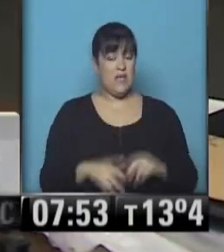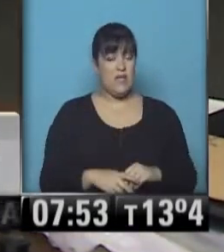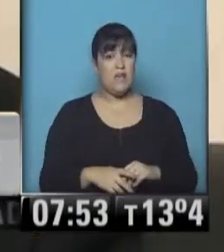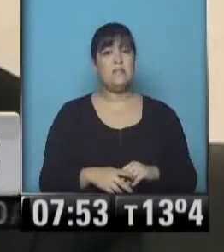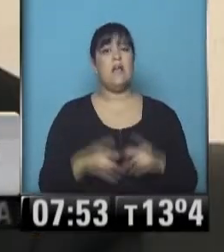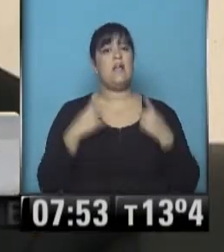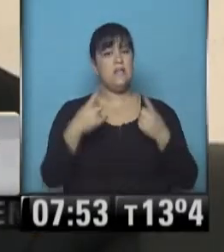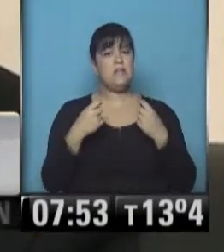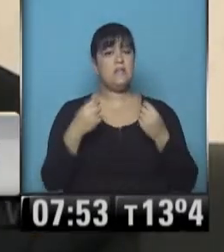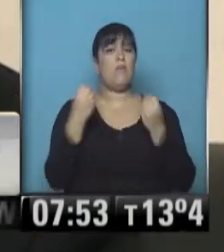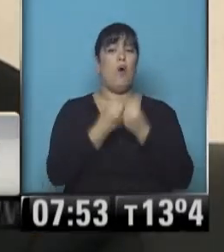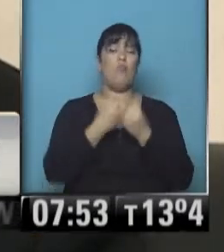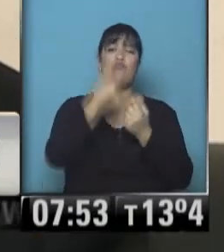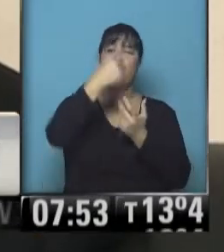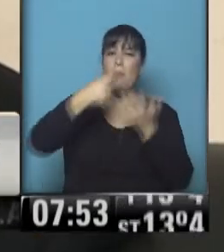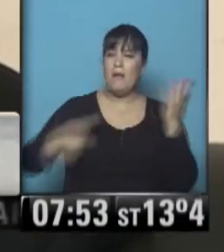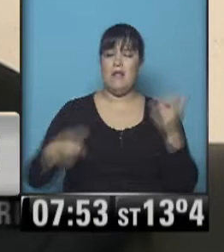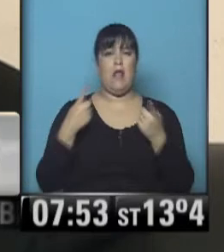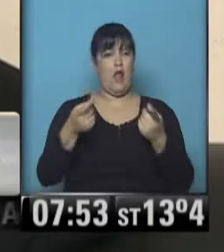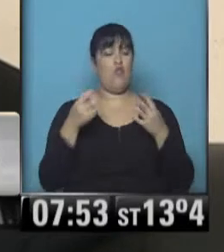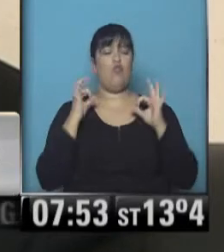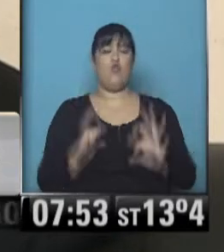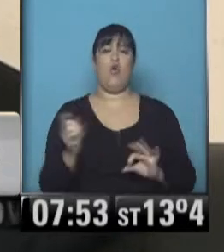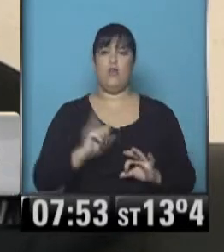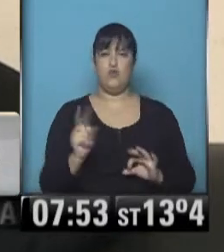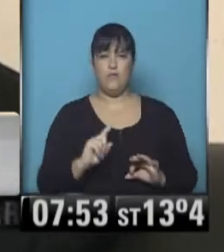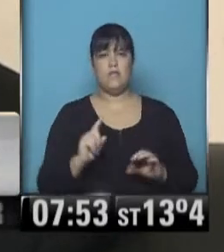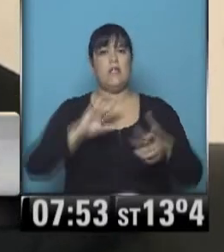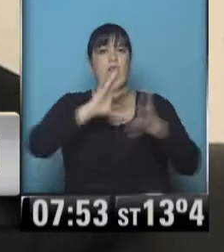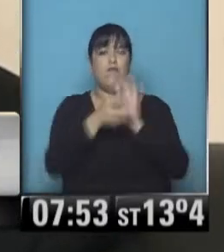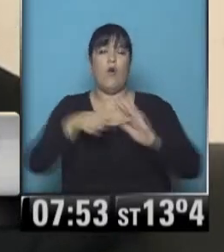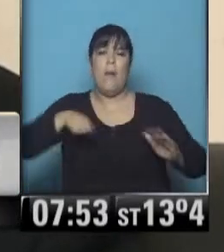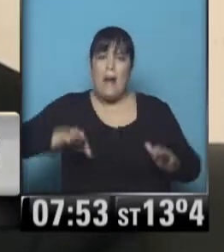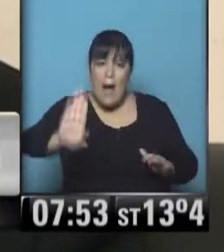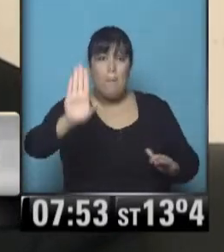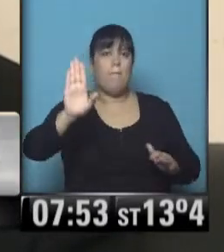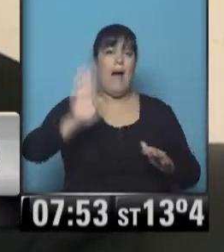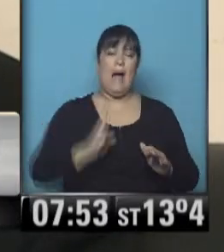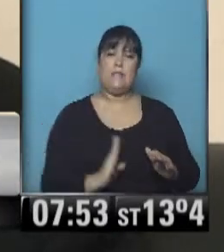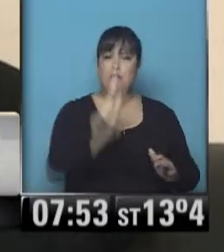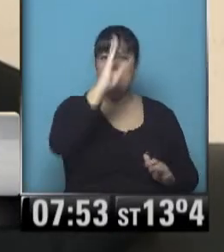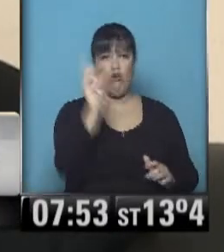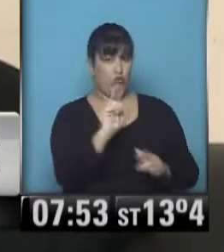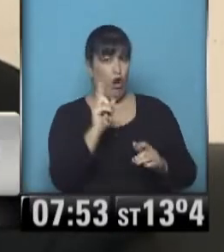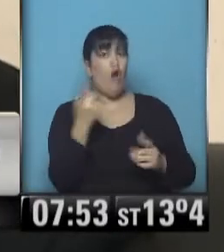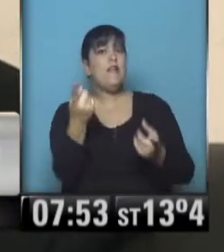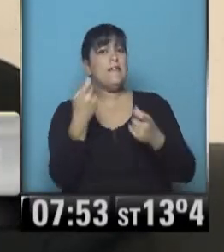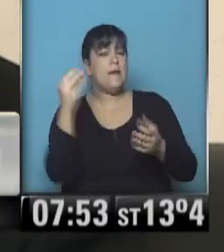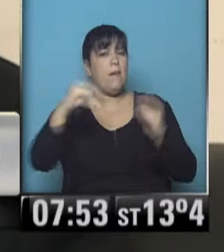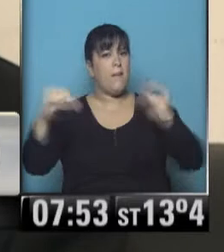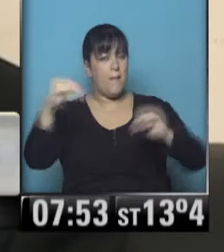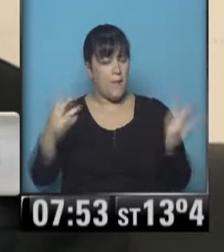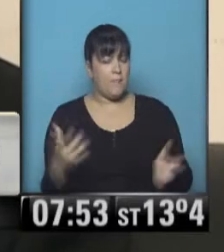un montón de material. No es suficiente con derribar barreras arquitectónicas. En realidad, descubrimos que